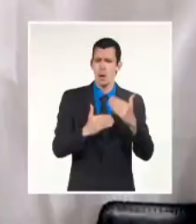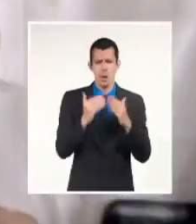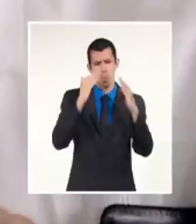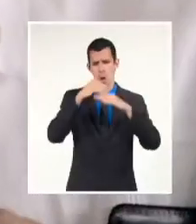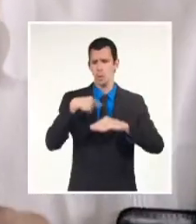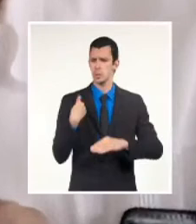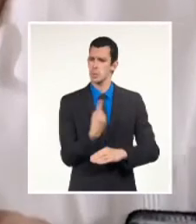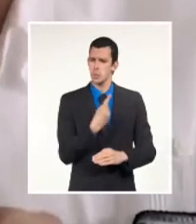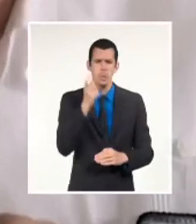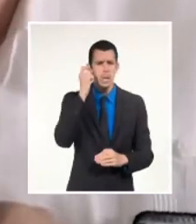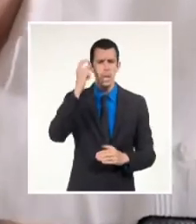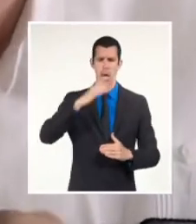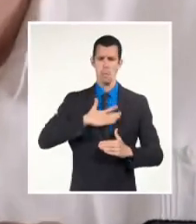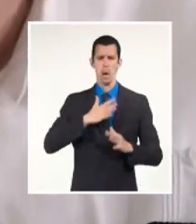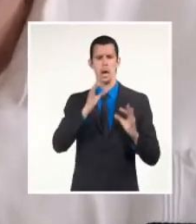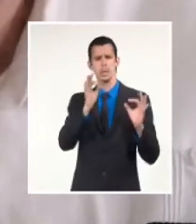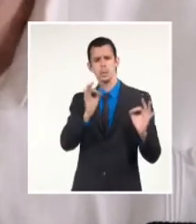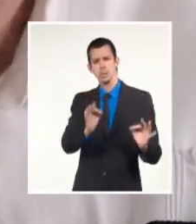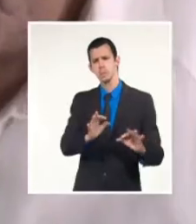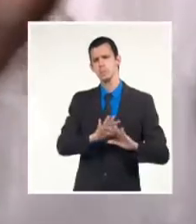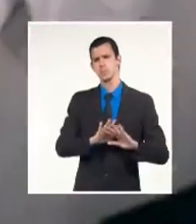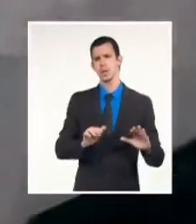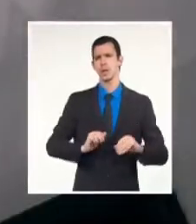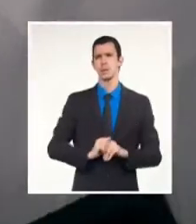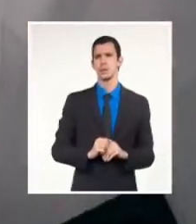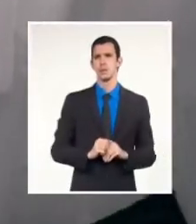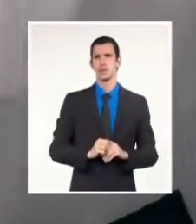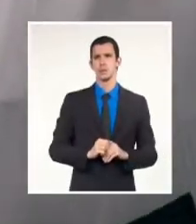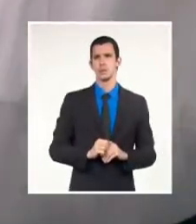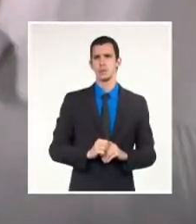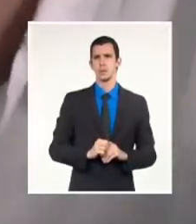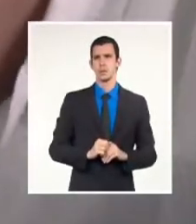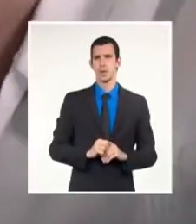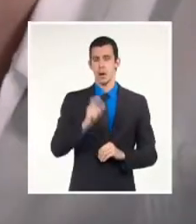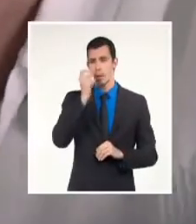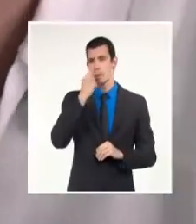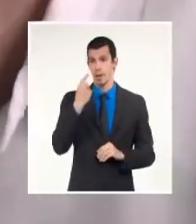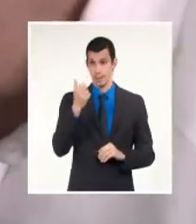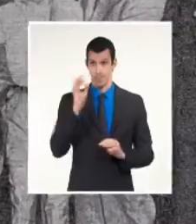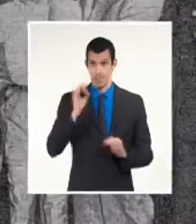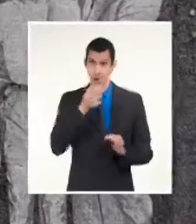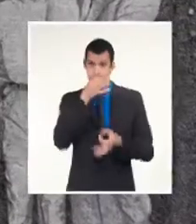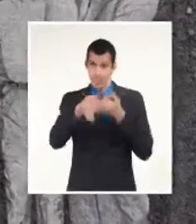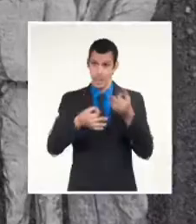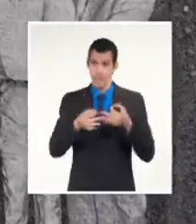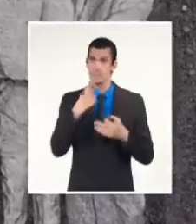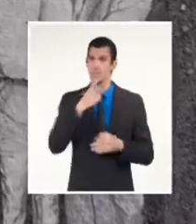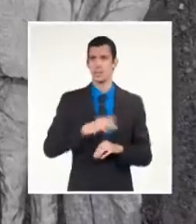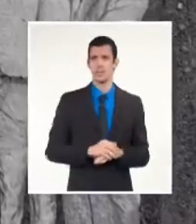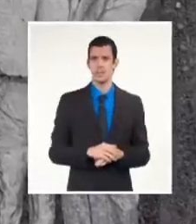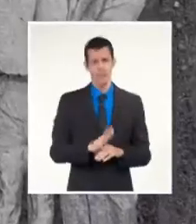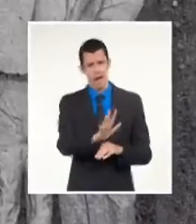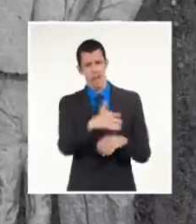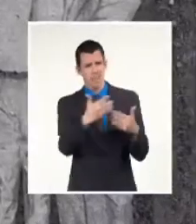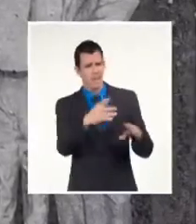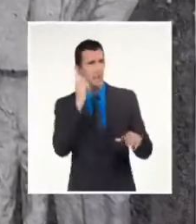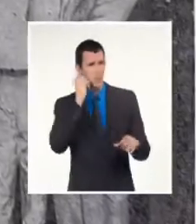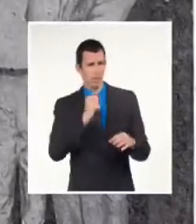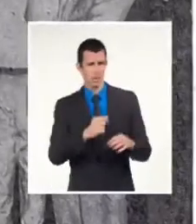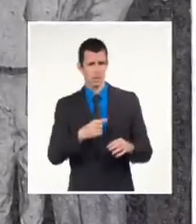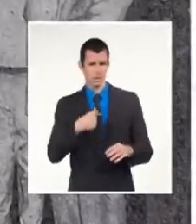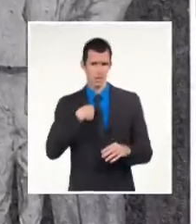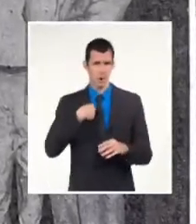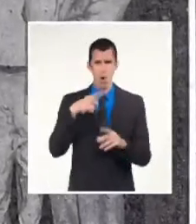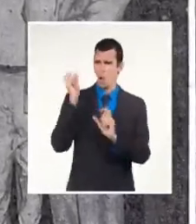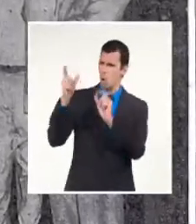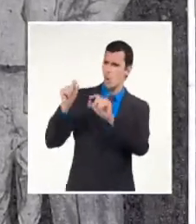acá, yo compré las almas, I bought the gun. Esto fue en Washington. Cuando llegamos a Nueva York, a los juicios de Nueva York, el otro fiscal